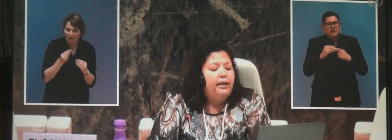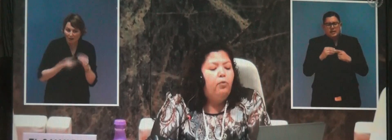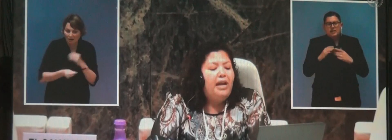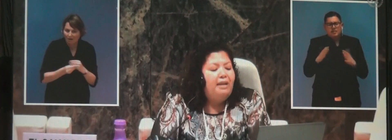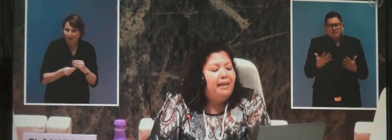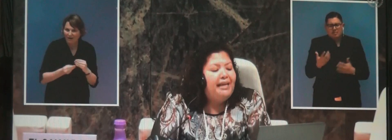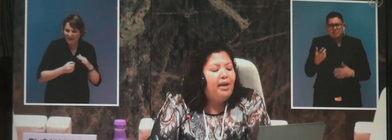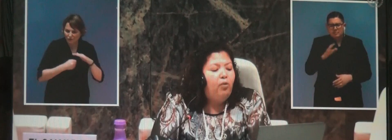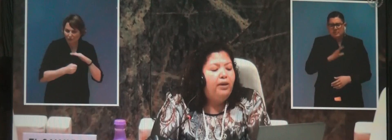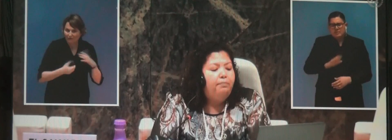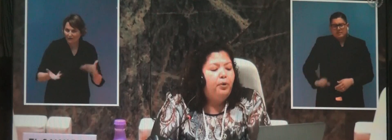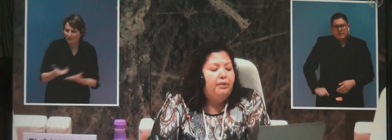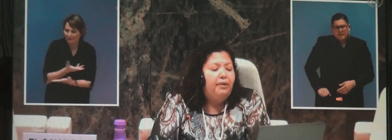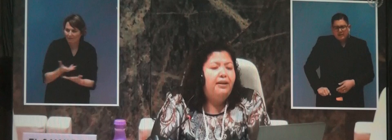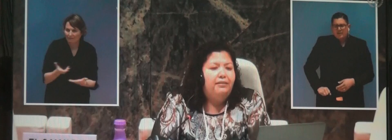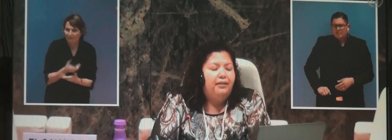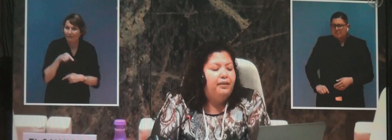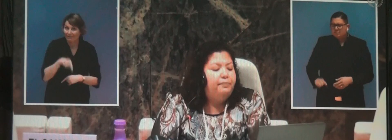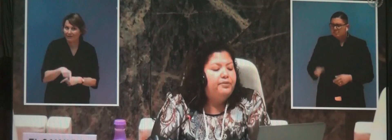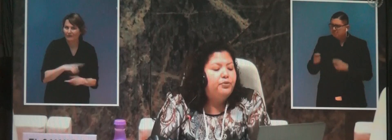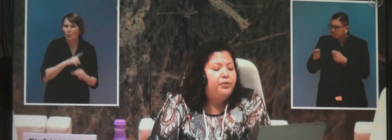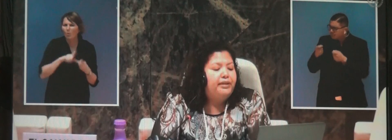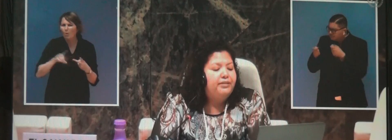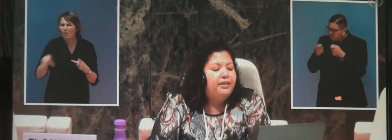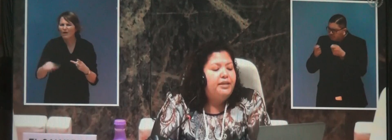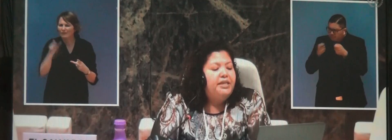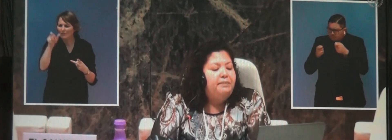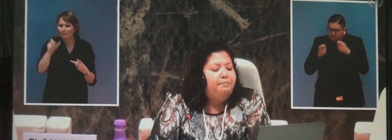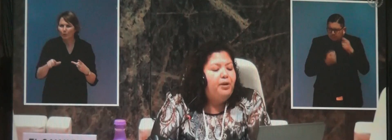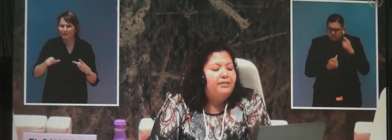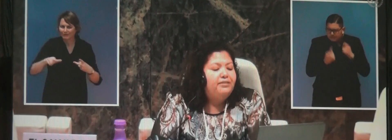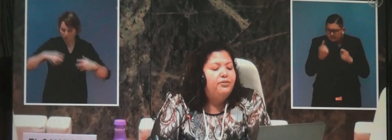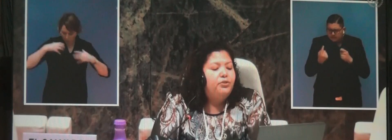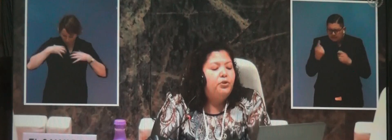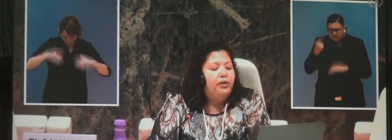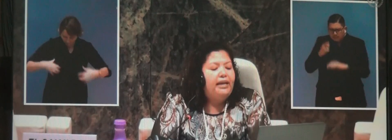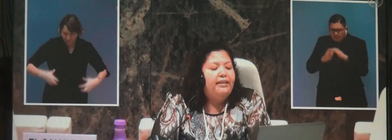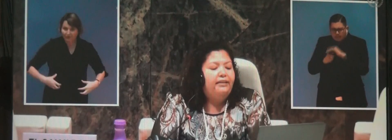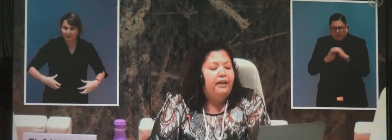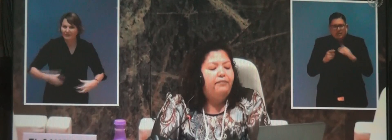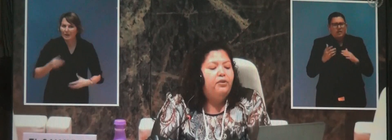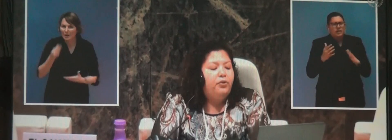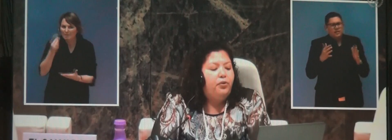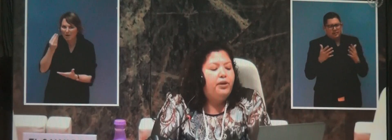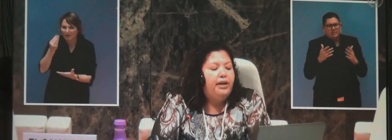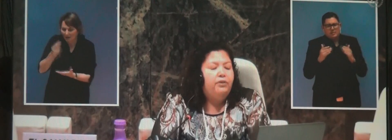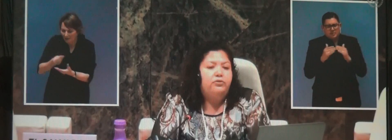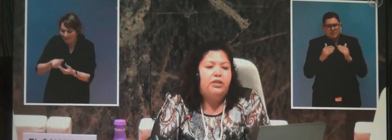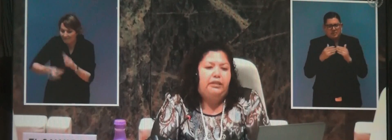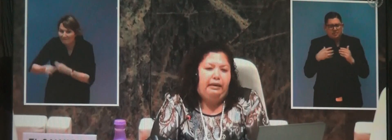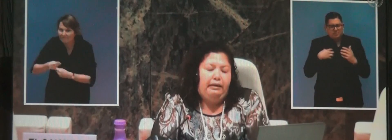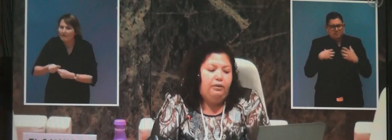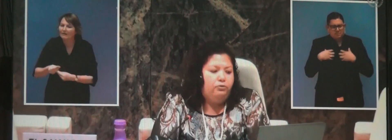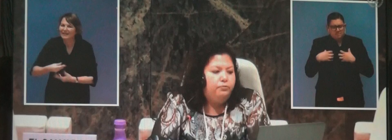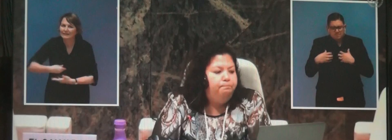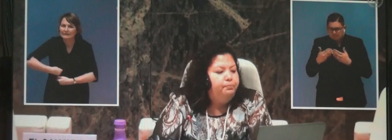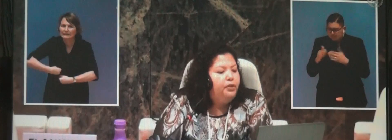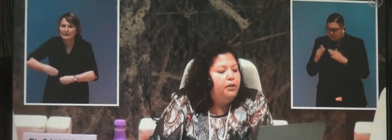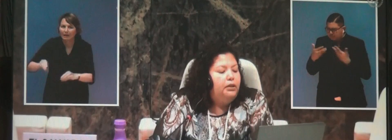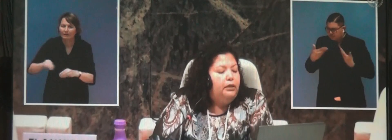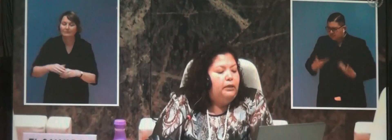que regula el manejo del problema de la trata de personas y por extensión en el tráfico de órganos y